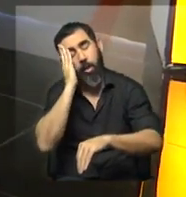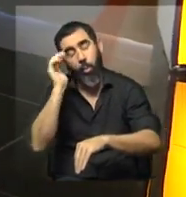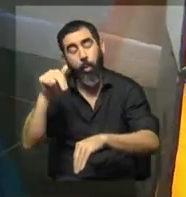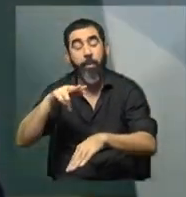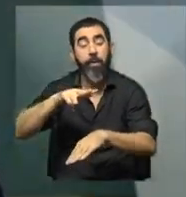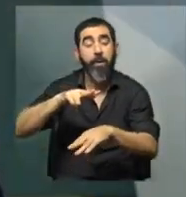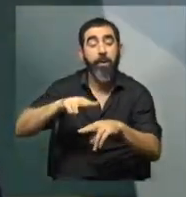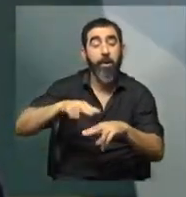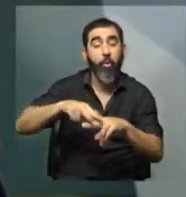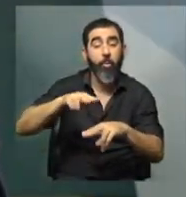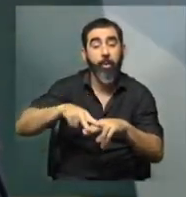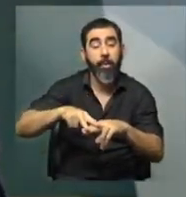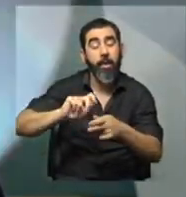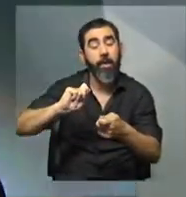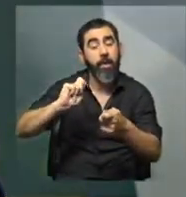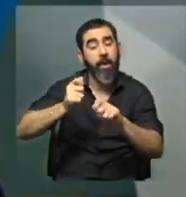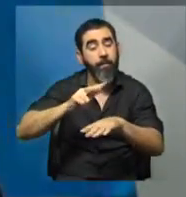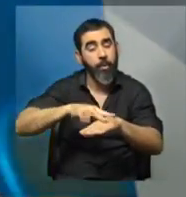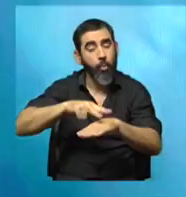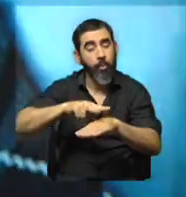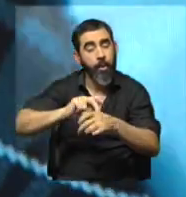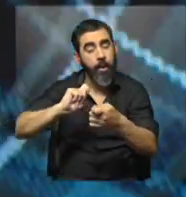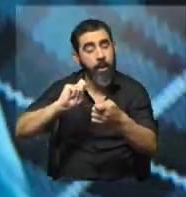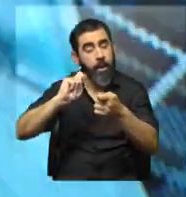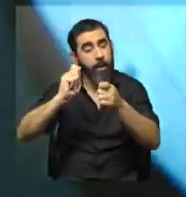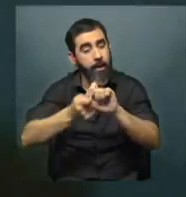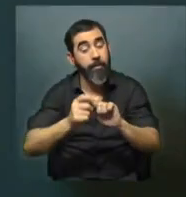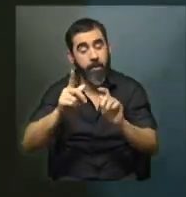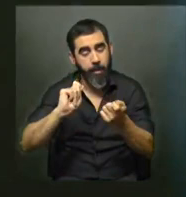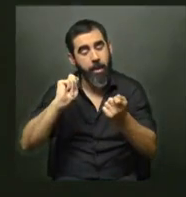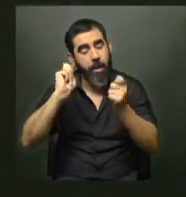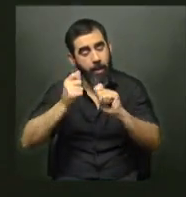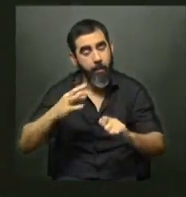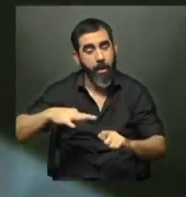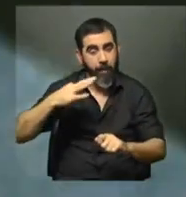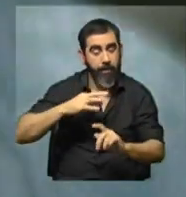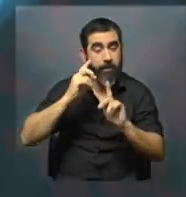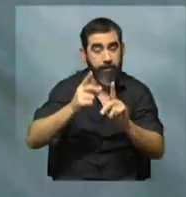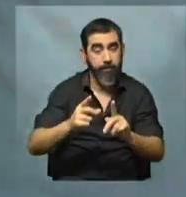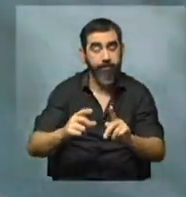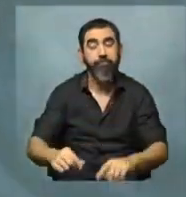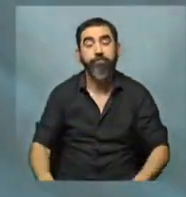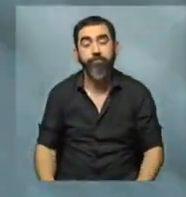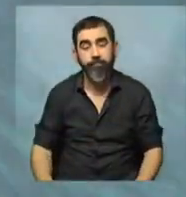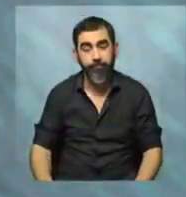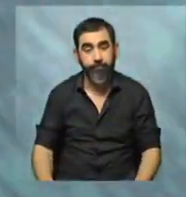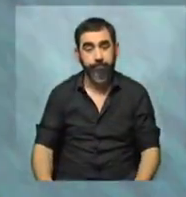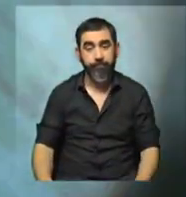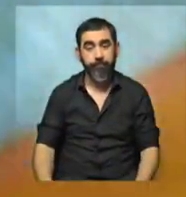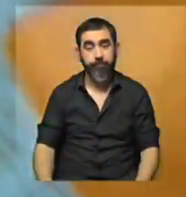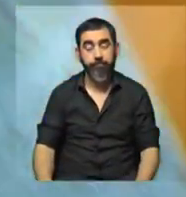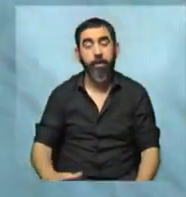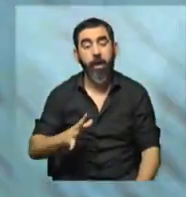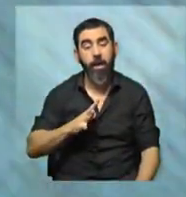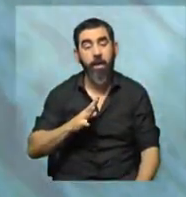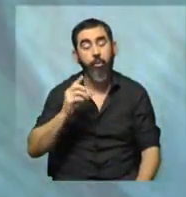recomendadas van cambiando y se van acortando, ¿no? A medida que crecemos. También va cambiando, exactamente. Hay una duración de